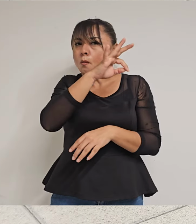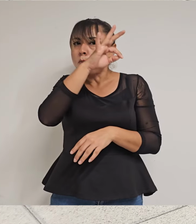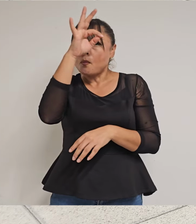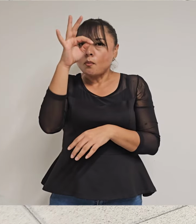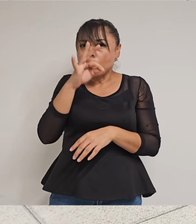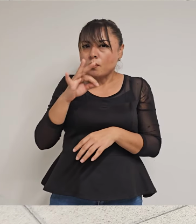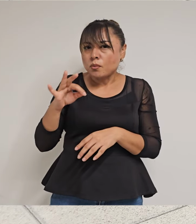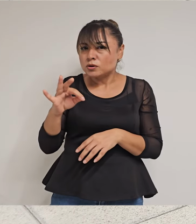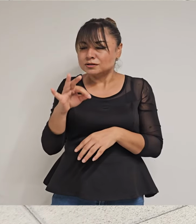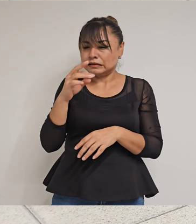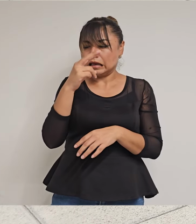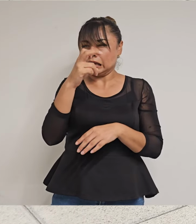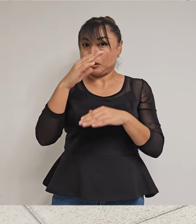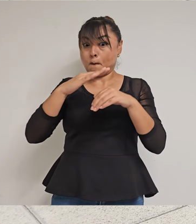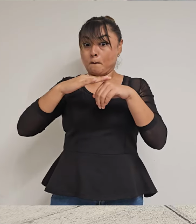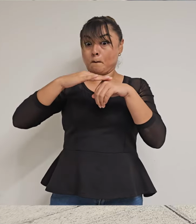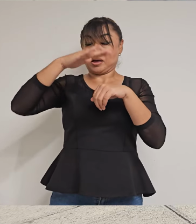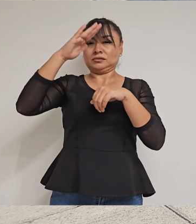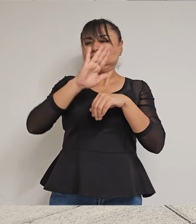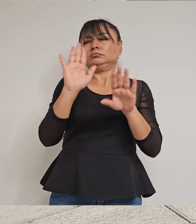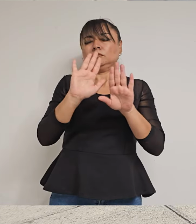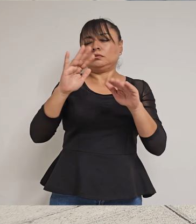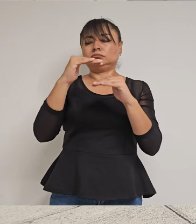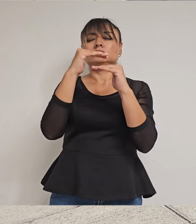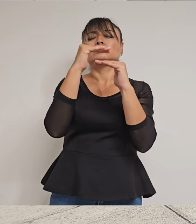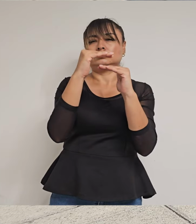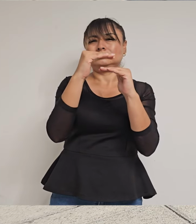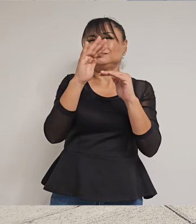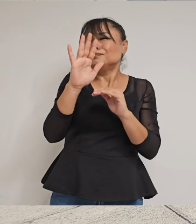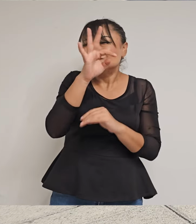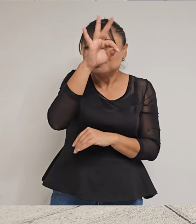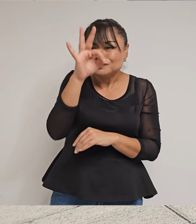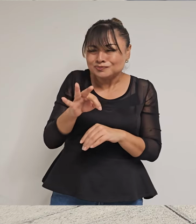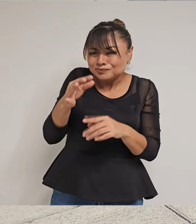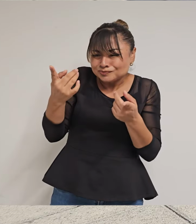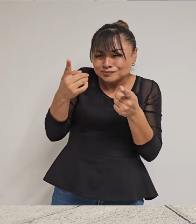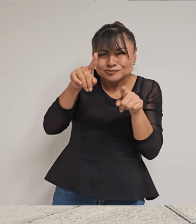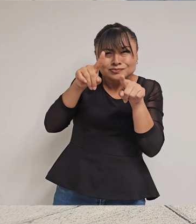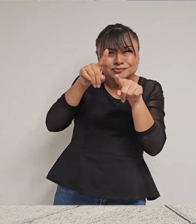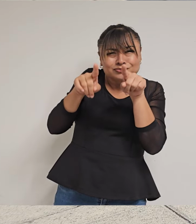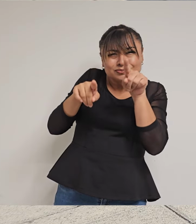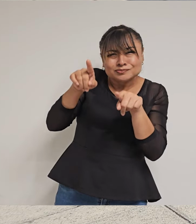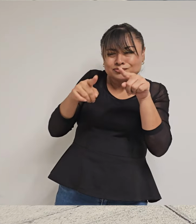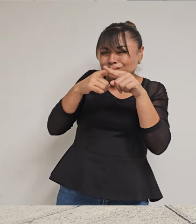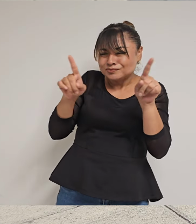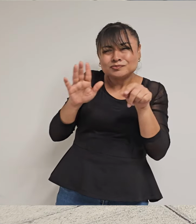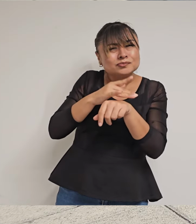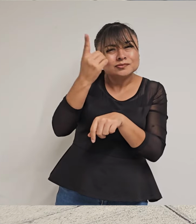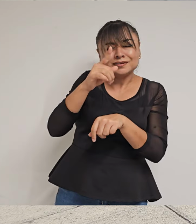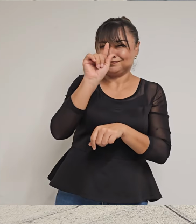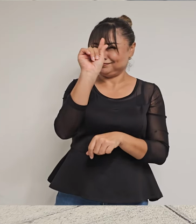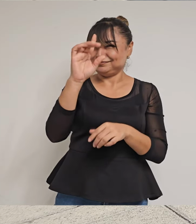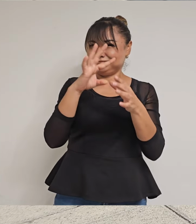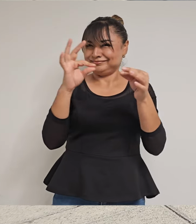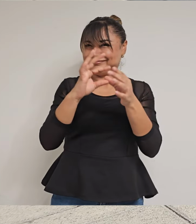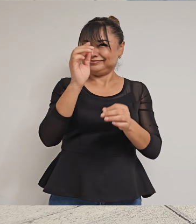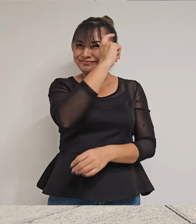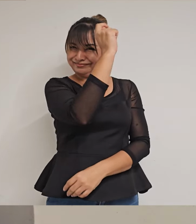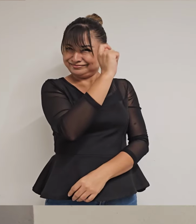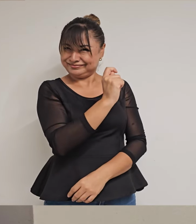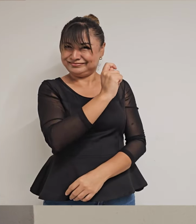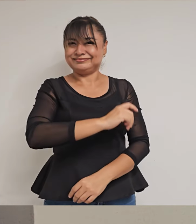inclinación por una rampa no son mayores a estos valores. A ver, arquitecto, ¿y qué significan todos estos porcentajes? Te lo voy a explicar con ayuda del nuevo pintarrón que compré para los